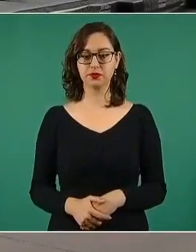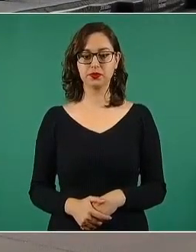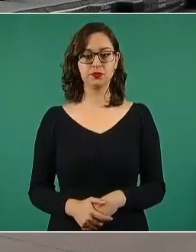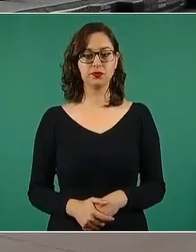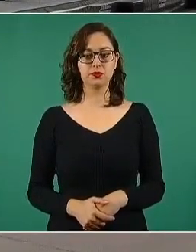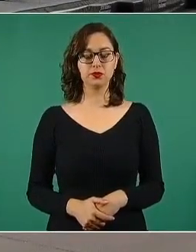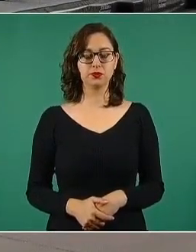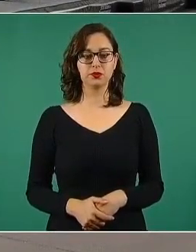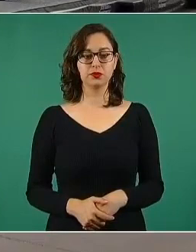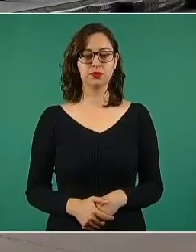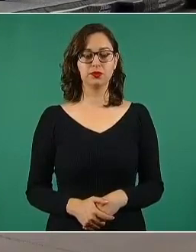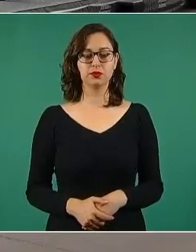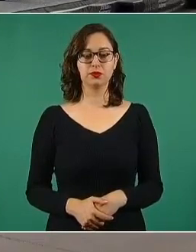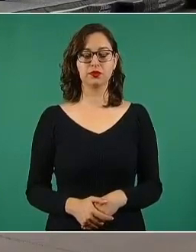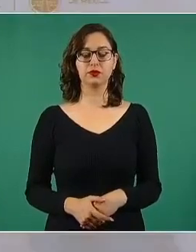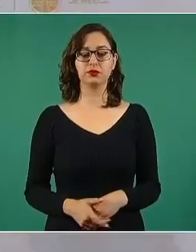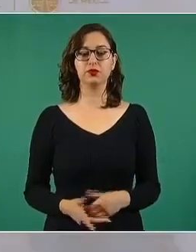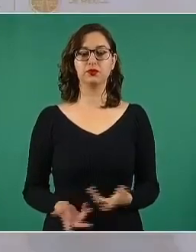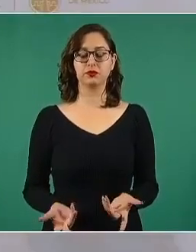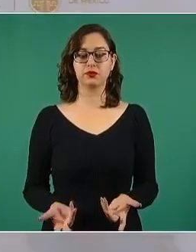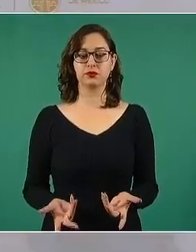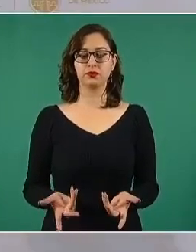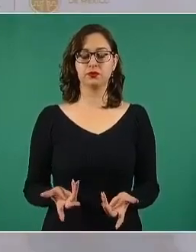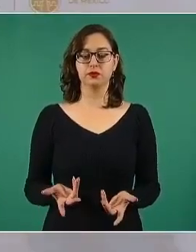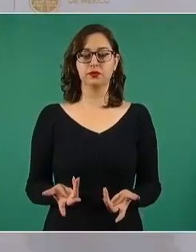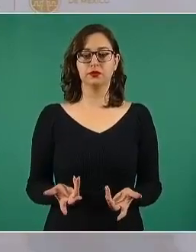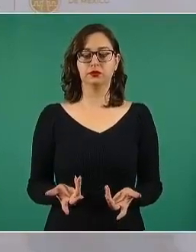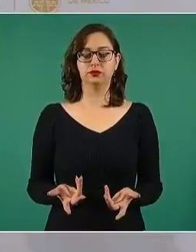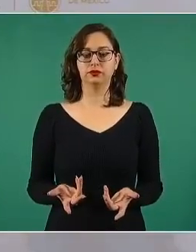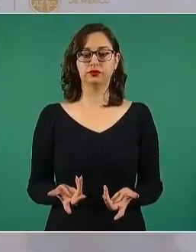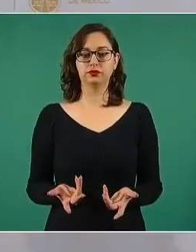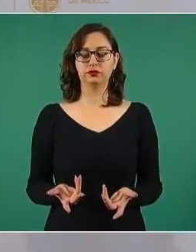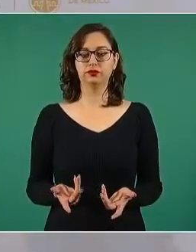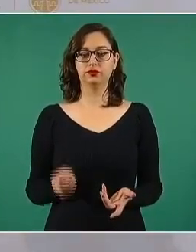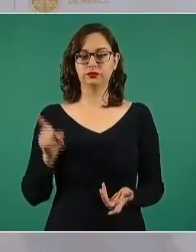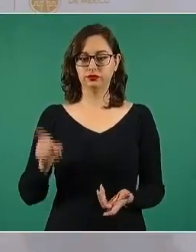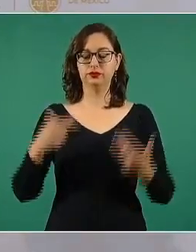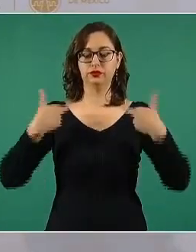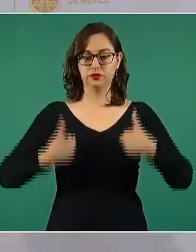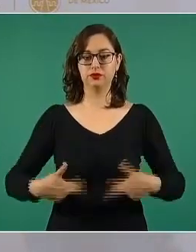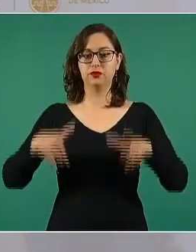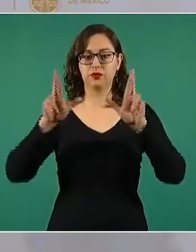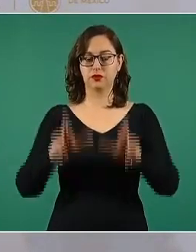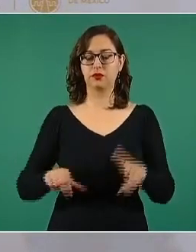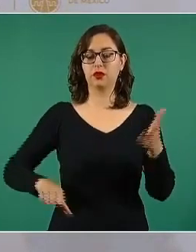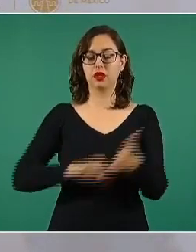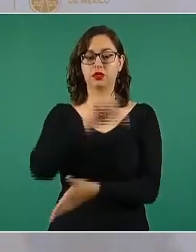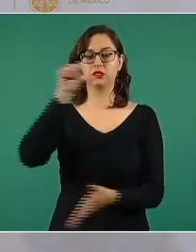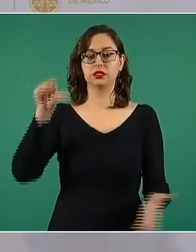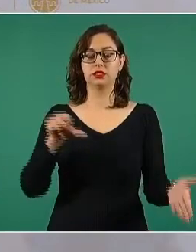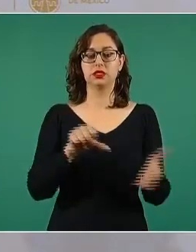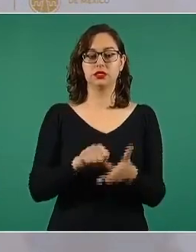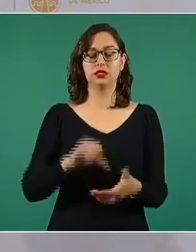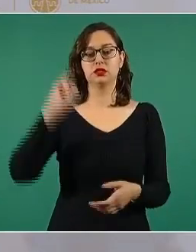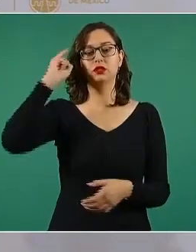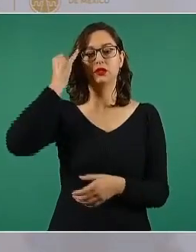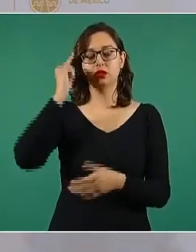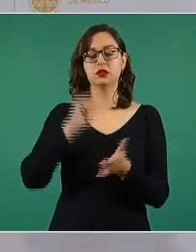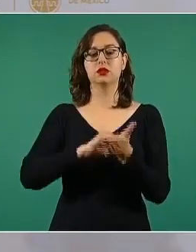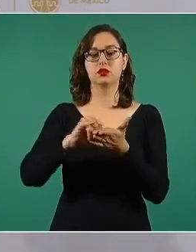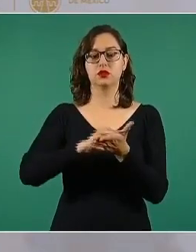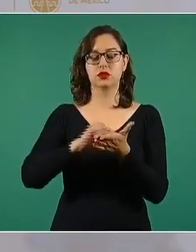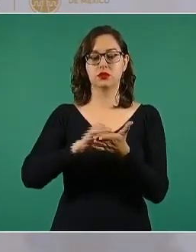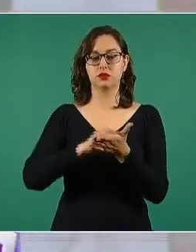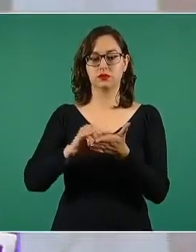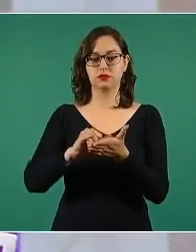la nación y el clan de su representación y el Centro Indígena de Nueva York y en